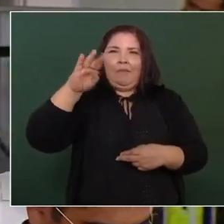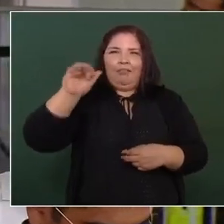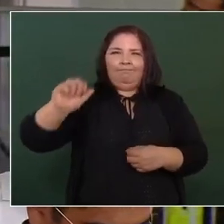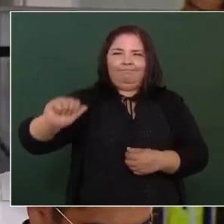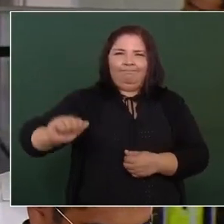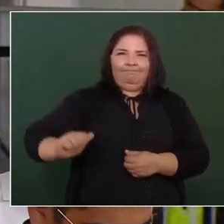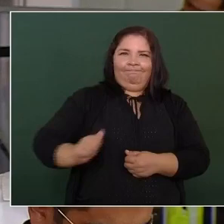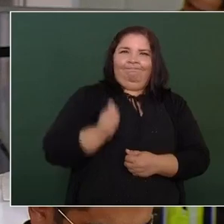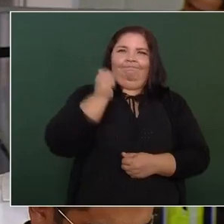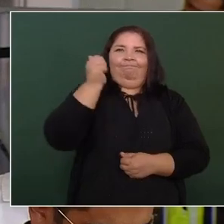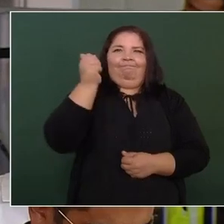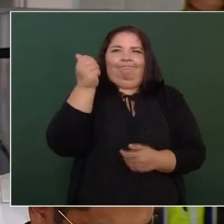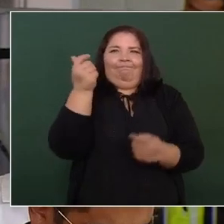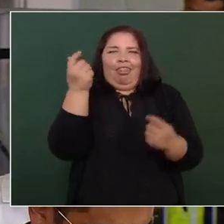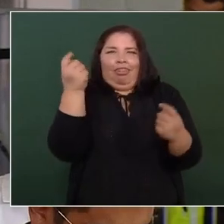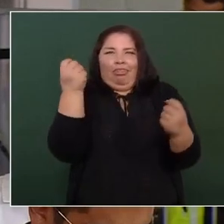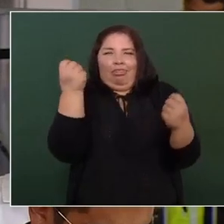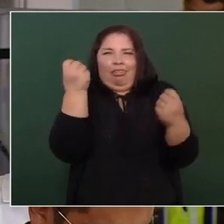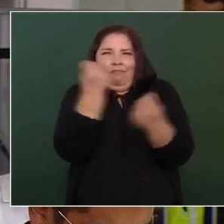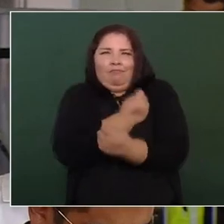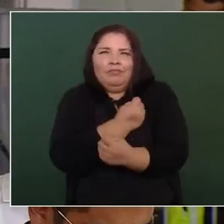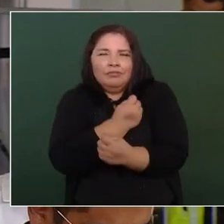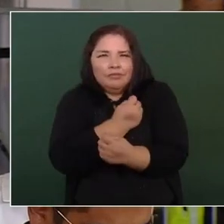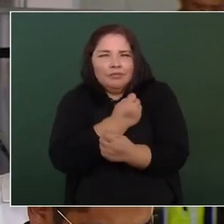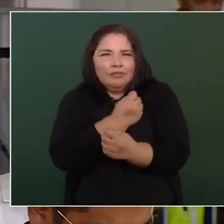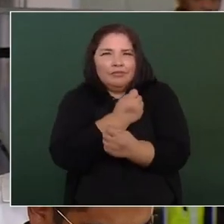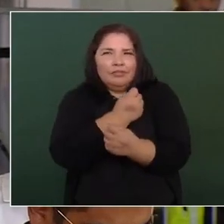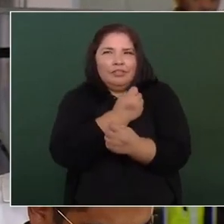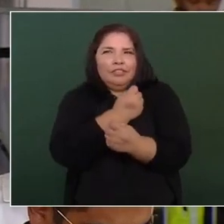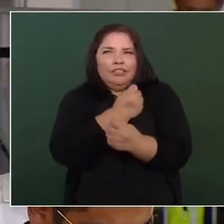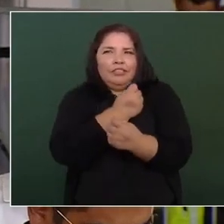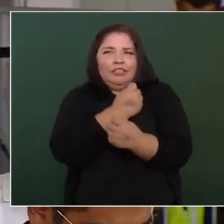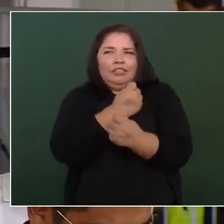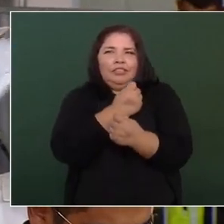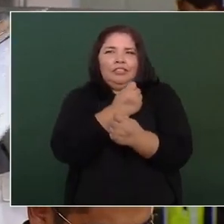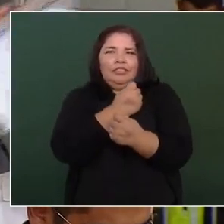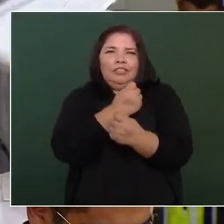Abusivos, tramposos, hay